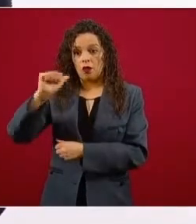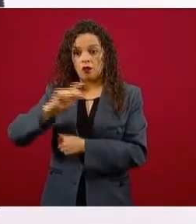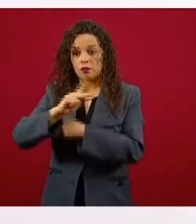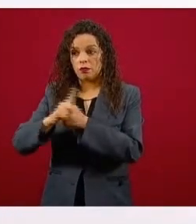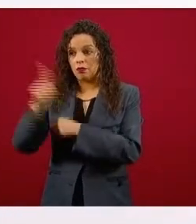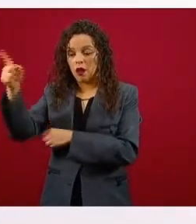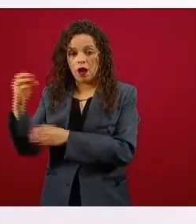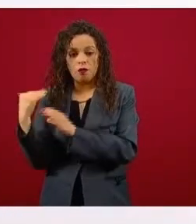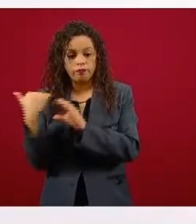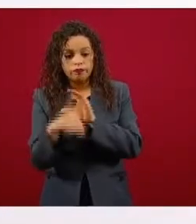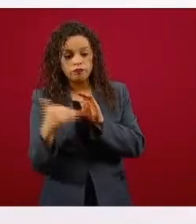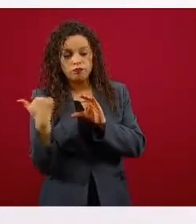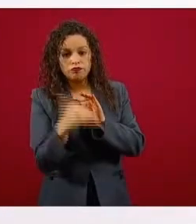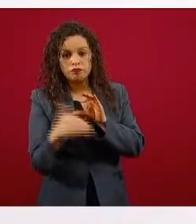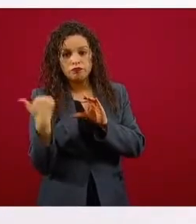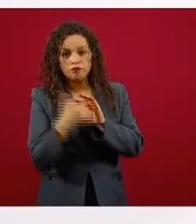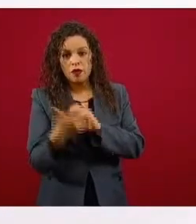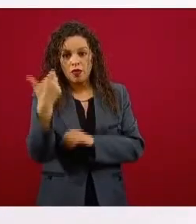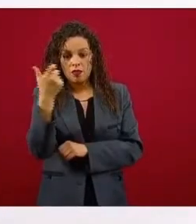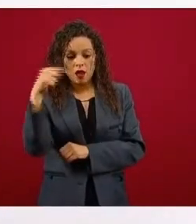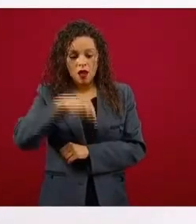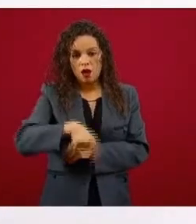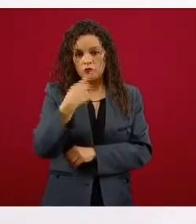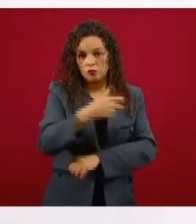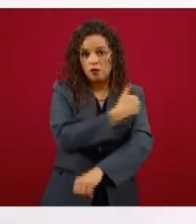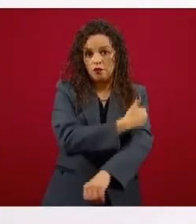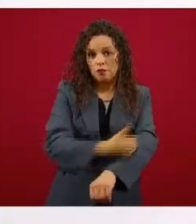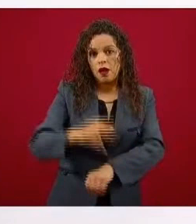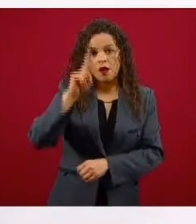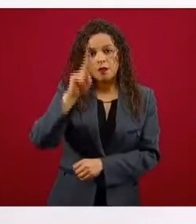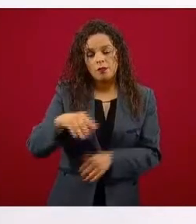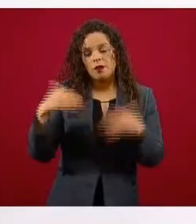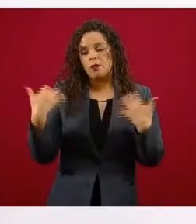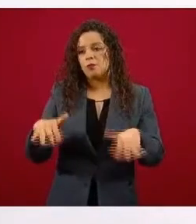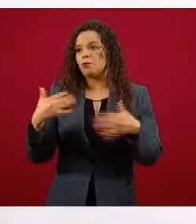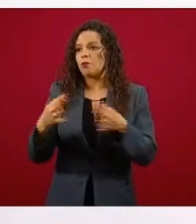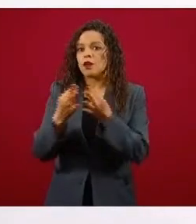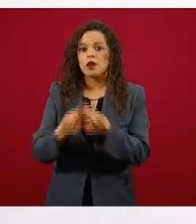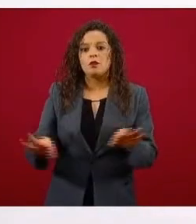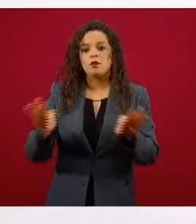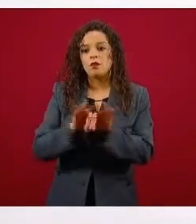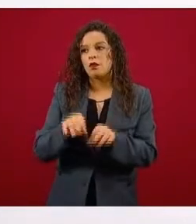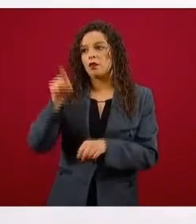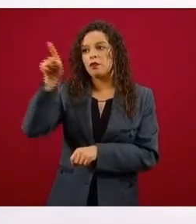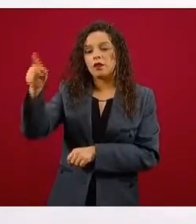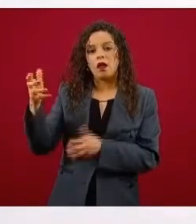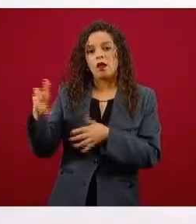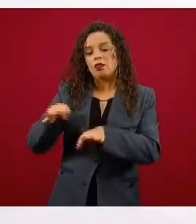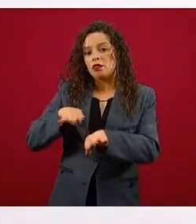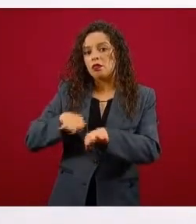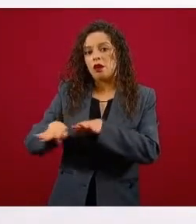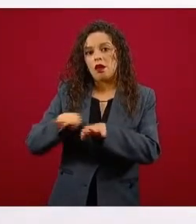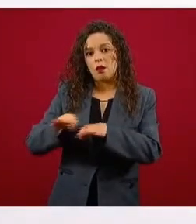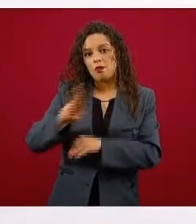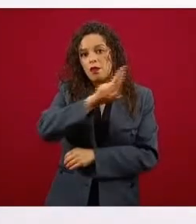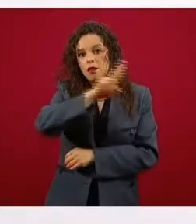siempre les vamos a reconocer y agradecer por lo que hacen en favor de la economía